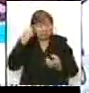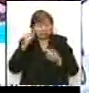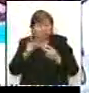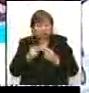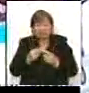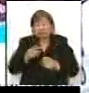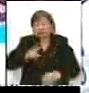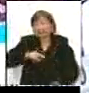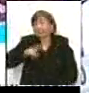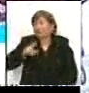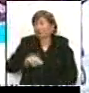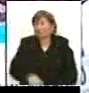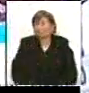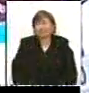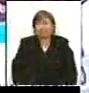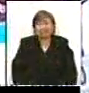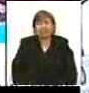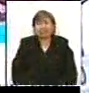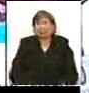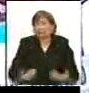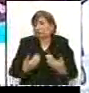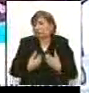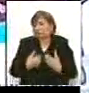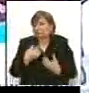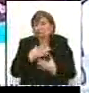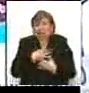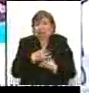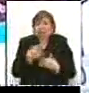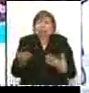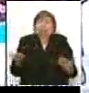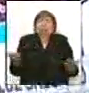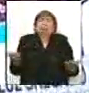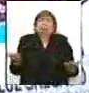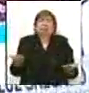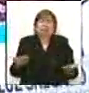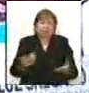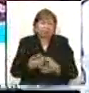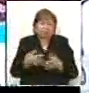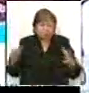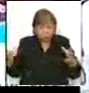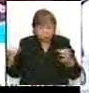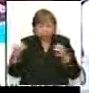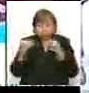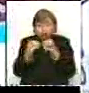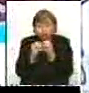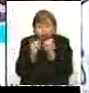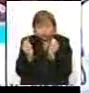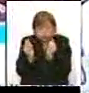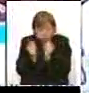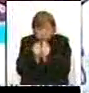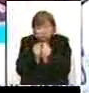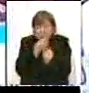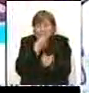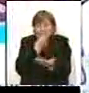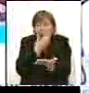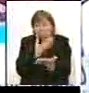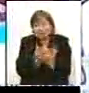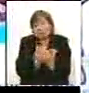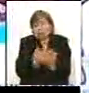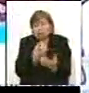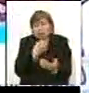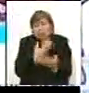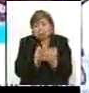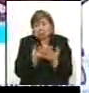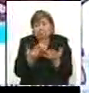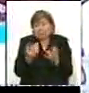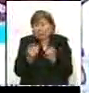el regional tiene sus intereses solamente. Entonces, debería fusionarse. Entonces, está muy bien. O sea, ahí